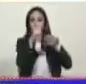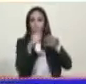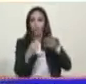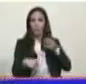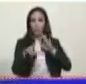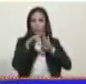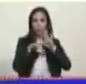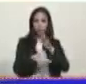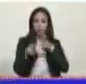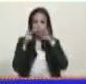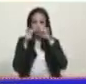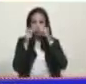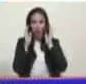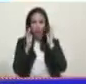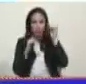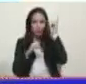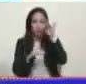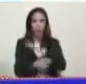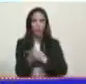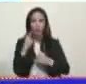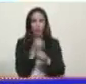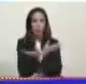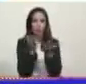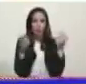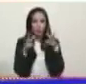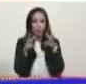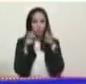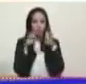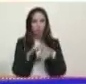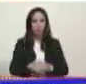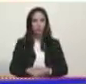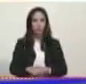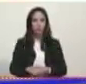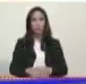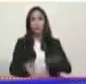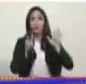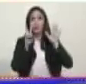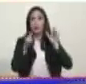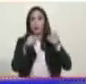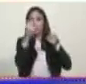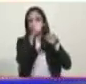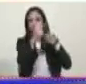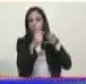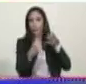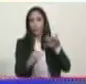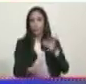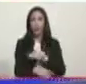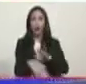Oído, atención, ministro, compañero, vicepresidenta. 7 vértices.